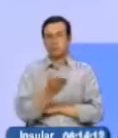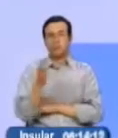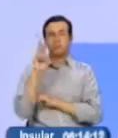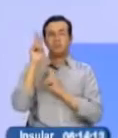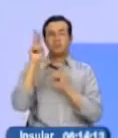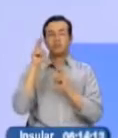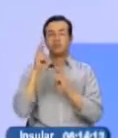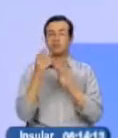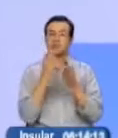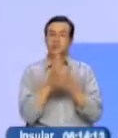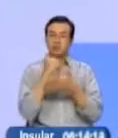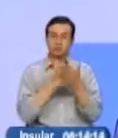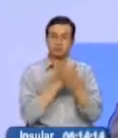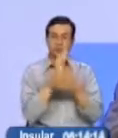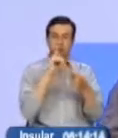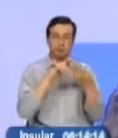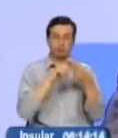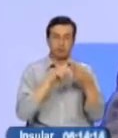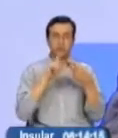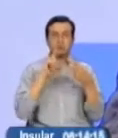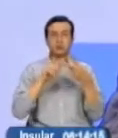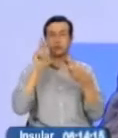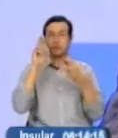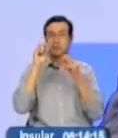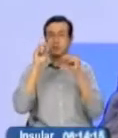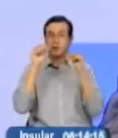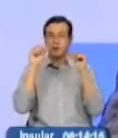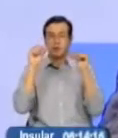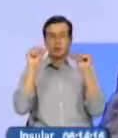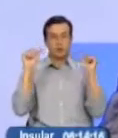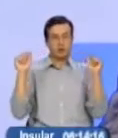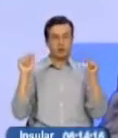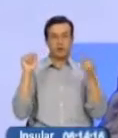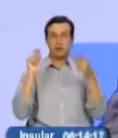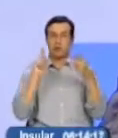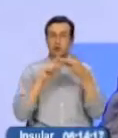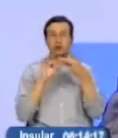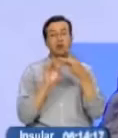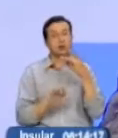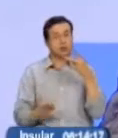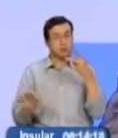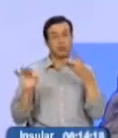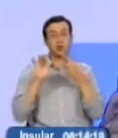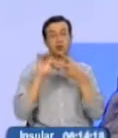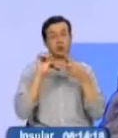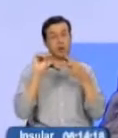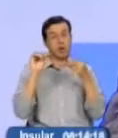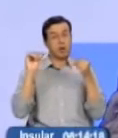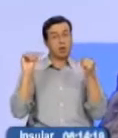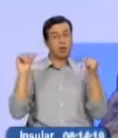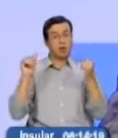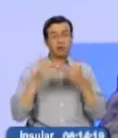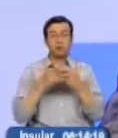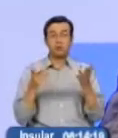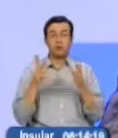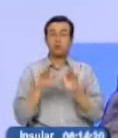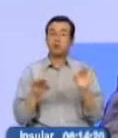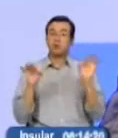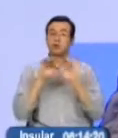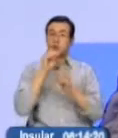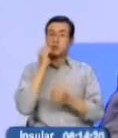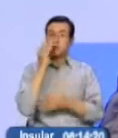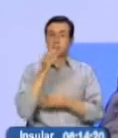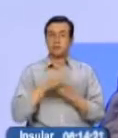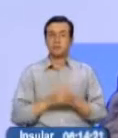tema del acceso era la una parte, el tema de la calidad es otra, fundamental, ¿no? Y aquí también es un tema que vale la pena